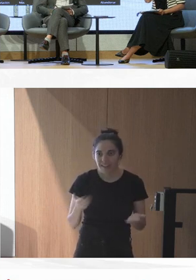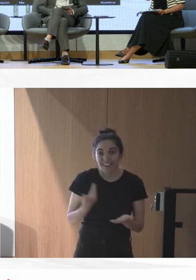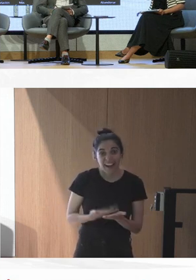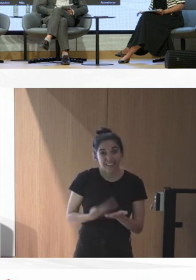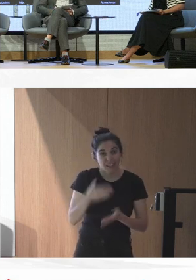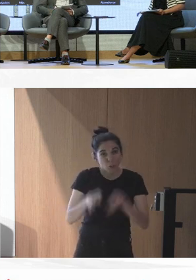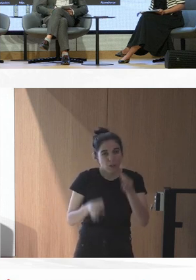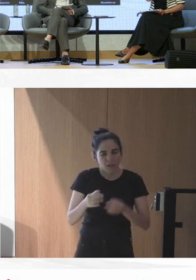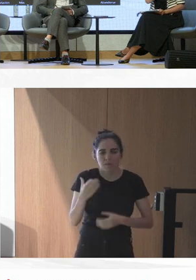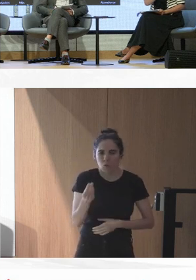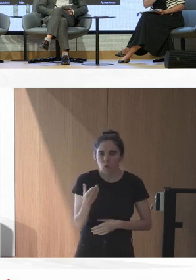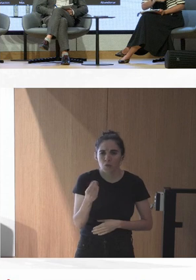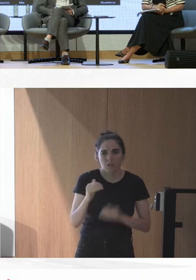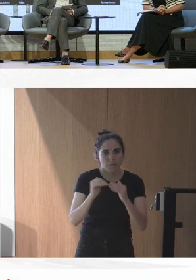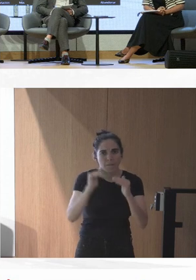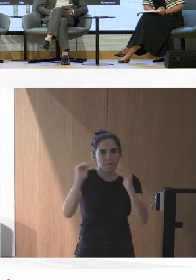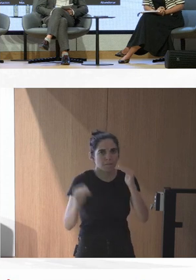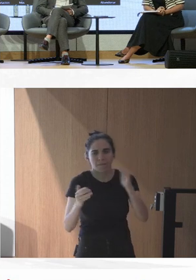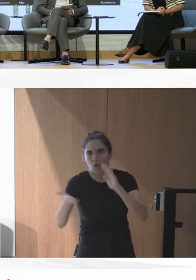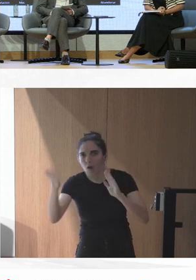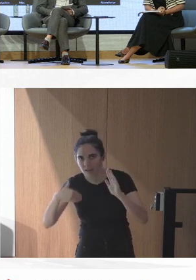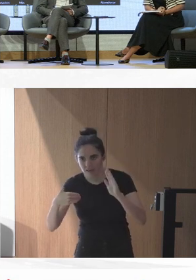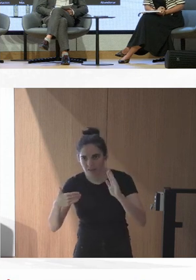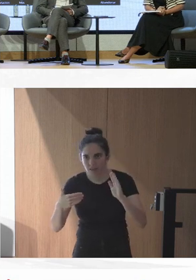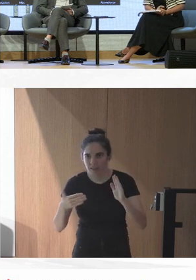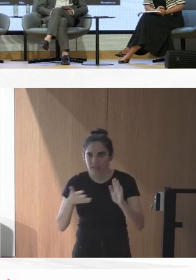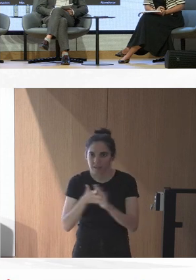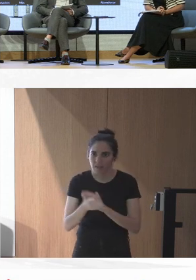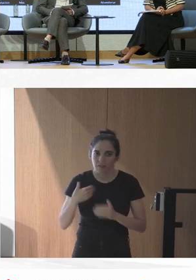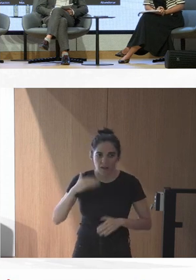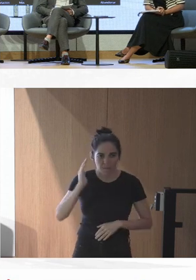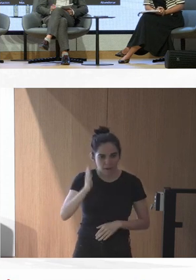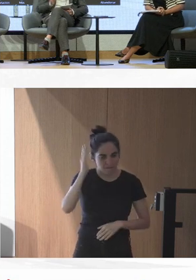eso evidentemente afecta a toda la causa. Crea